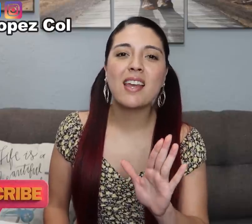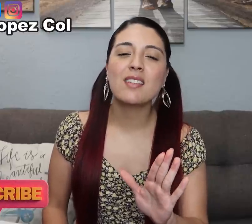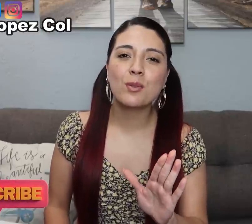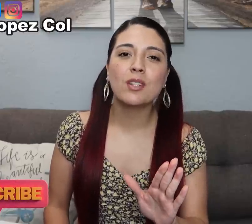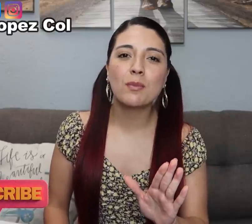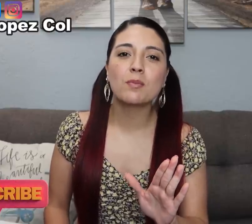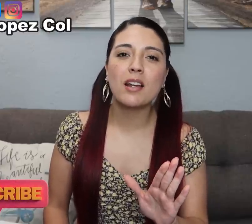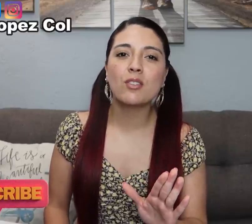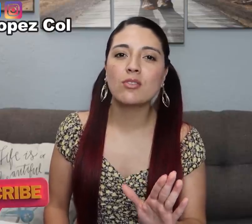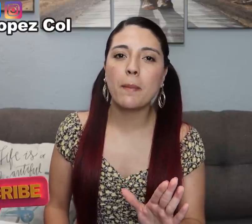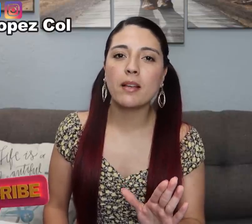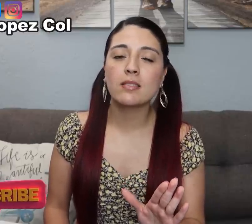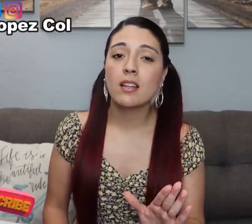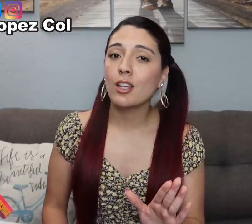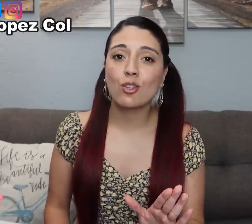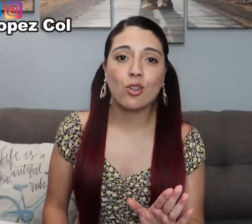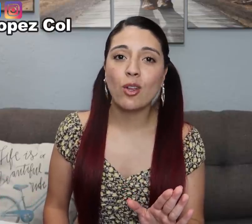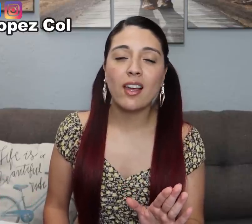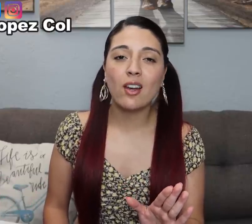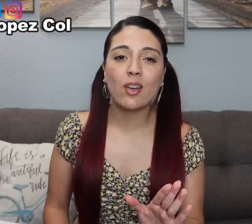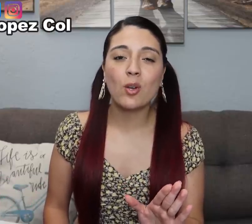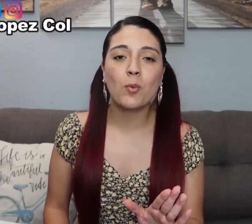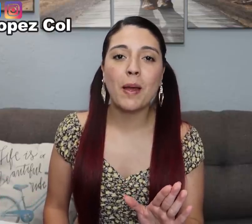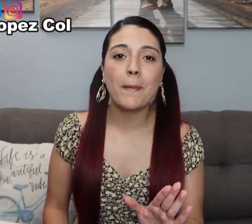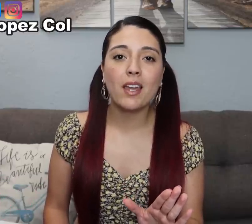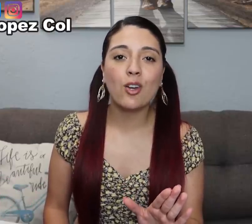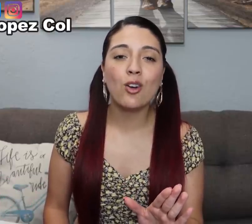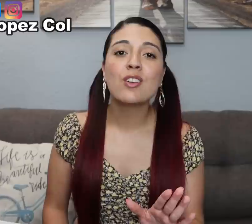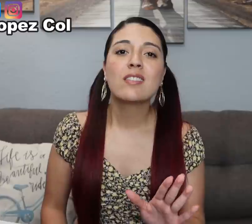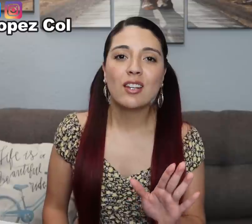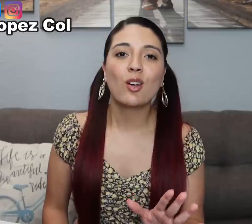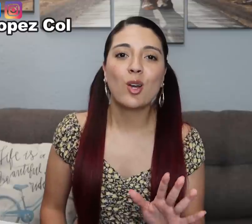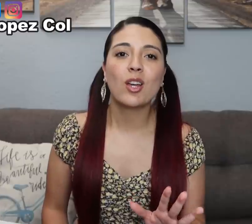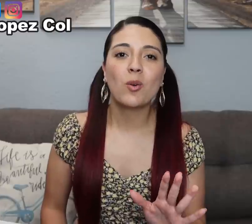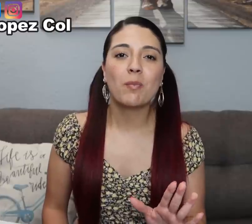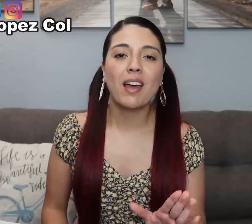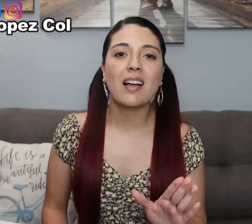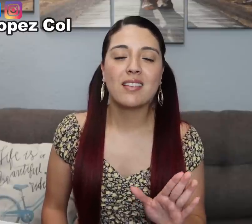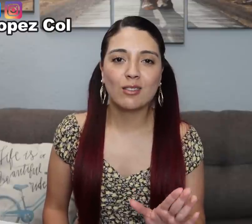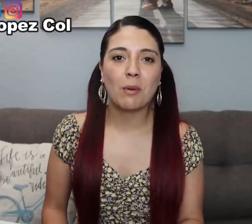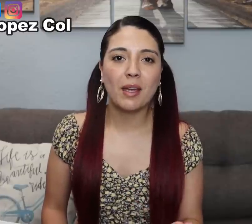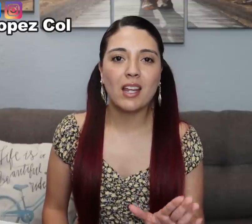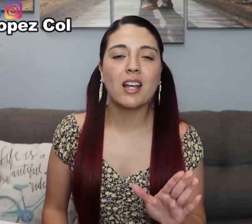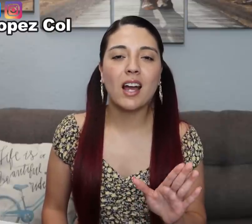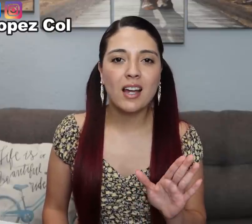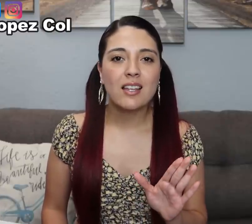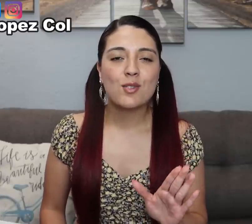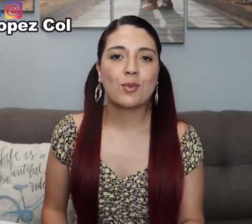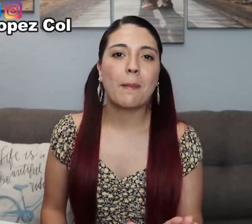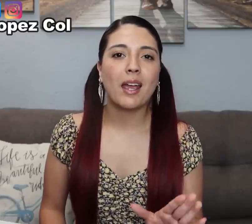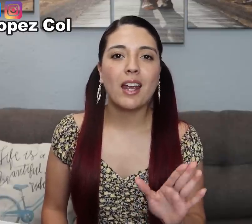ya nos vemos y ahí discutimos varios temas y no solo de lo que incumbe a México, sino de lo que incumbe a